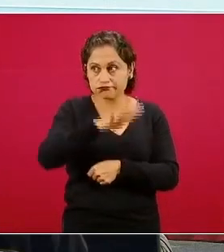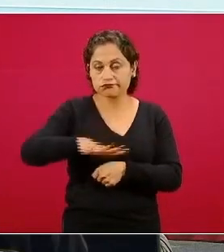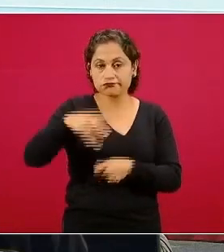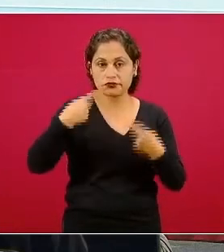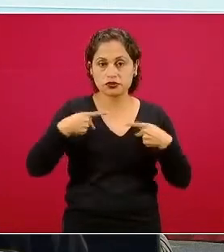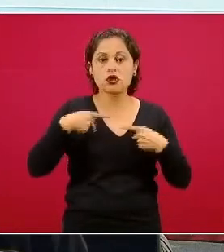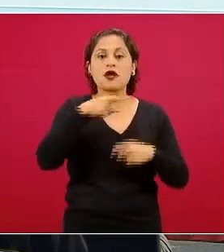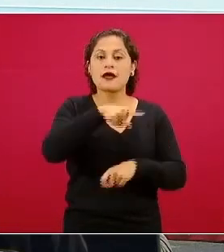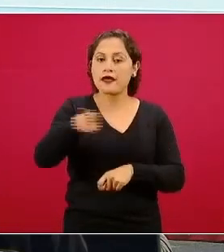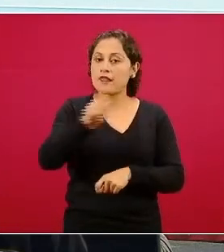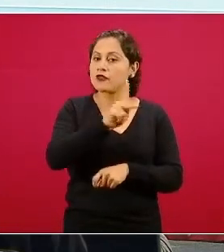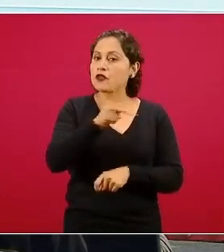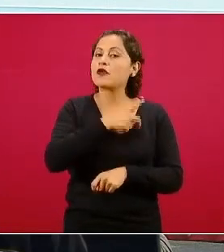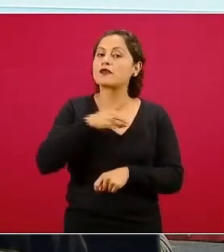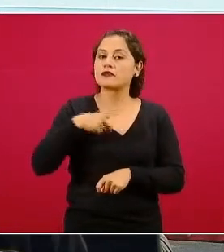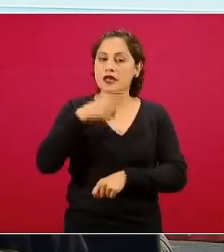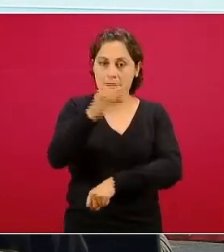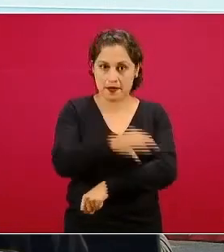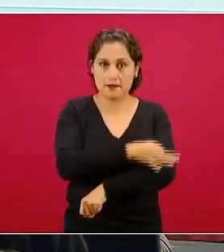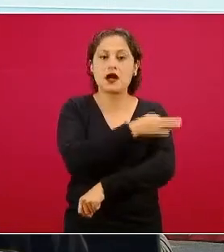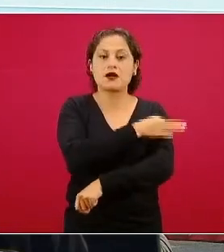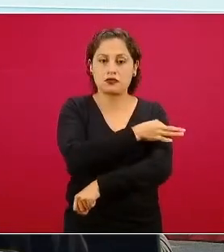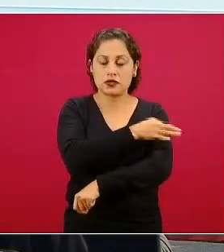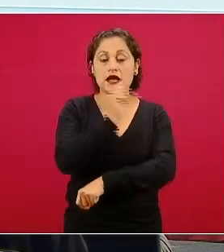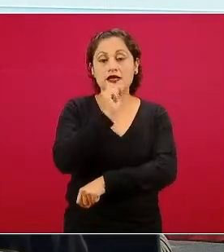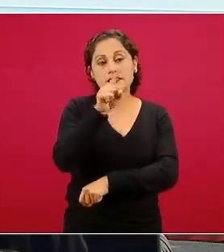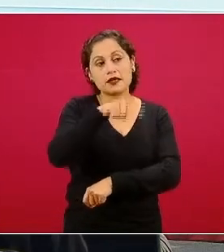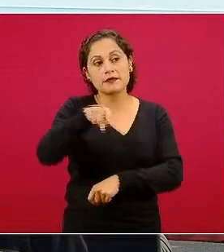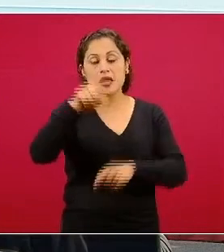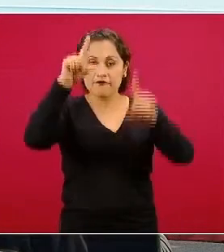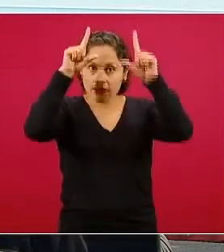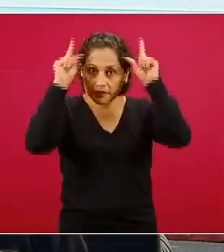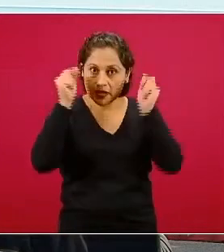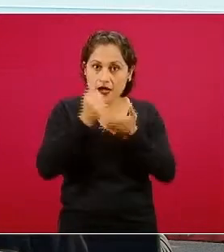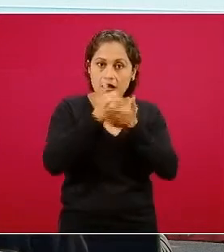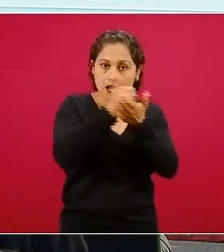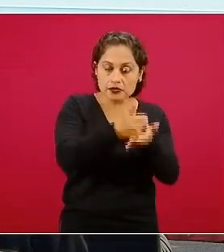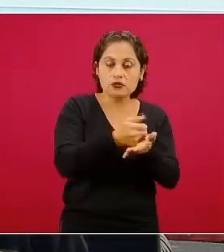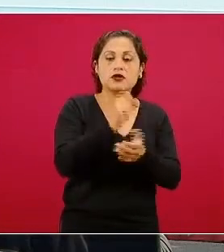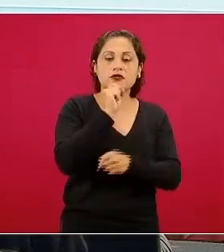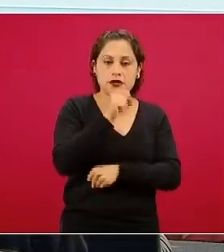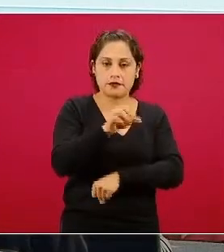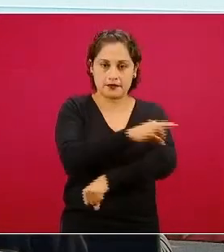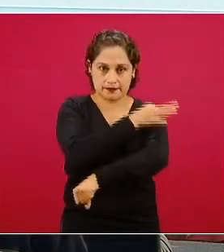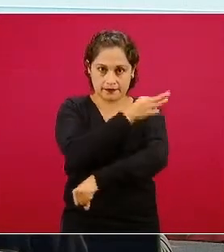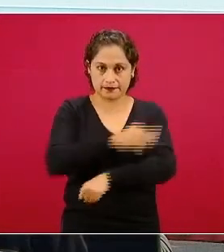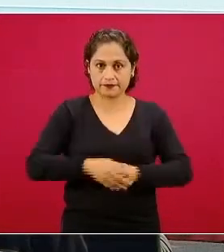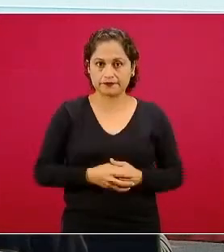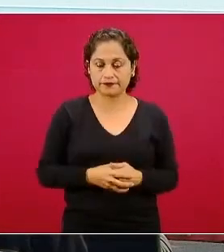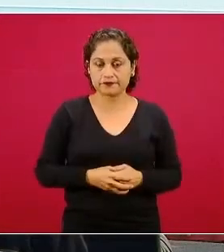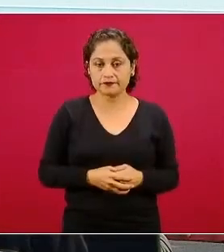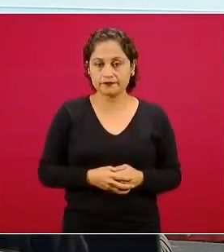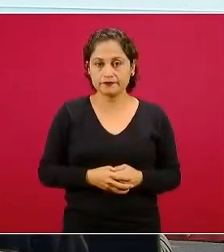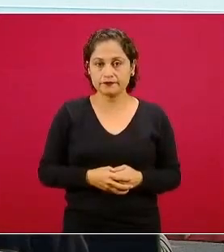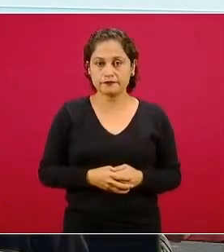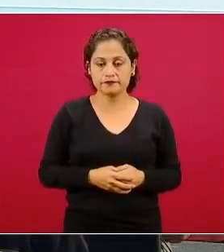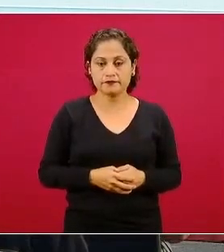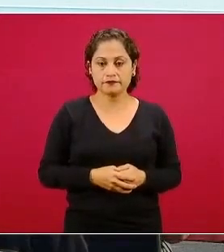deben de vacunar y los profesionales que las están atendiendo. La siguiente, por favor. Ahora bien,